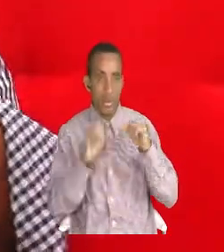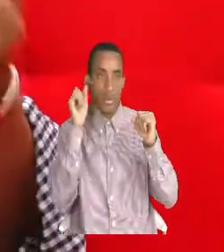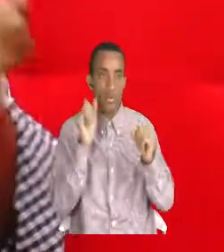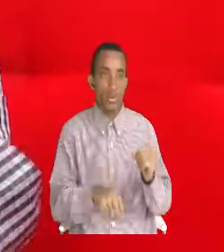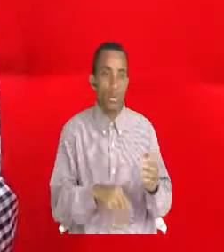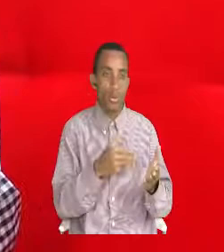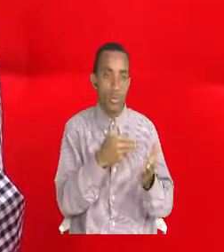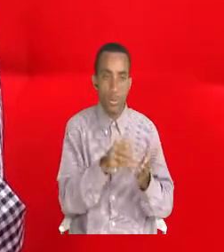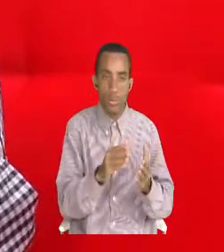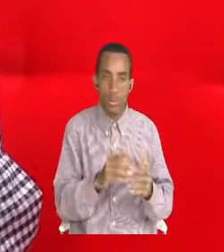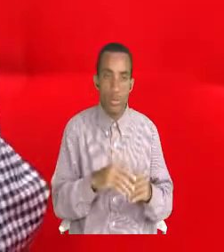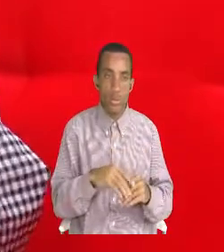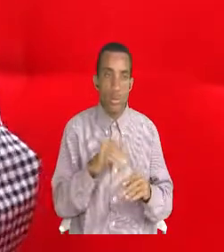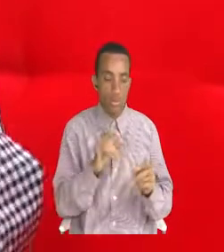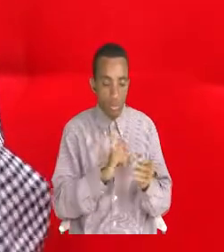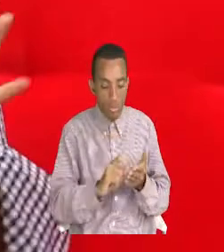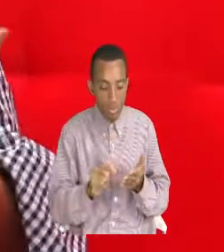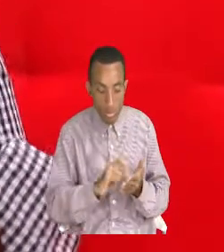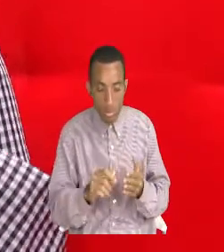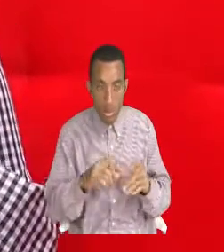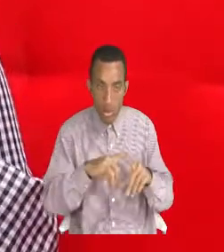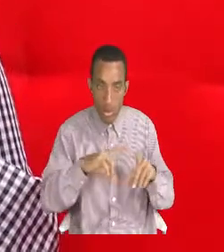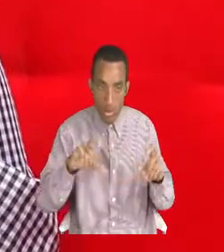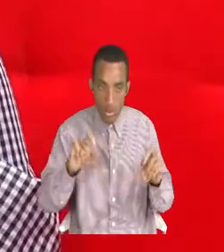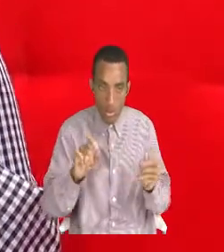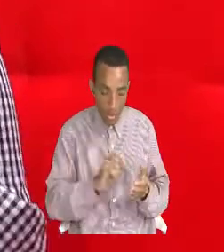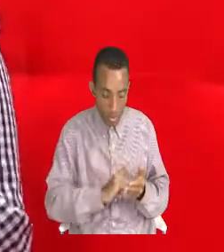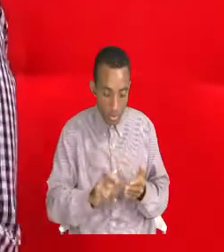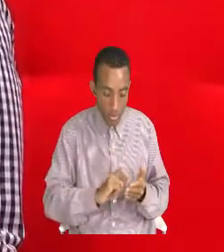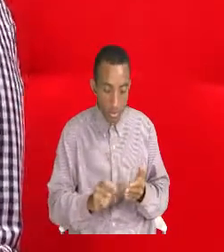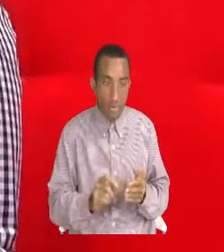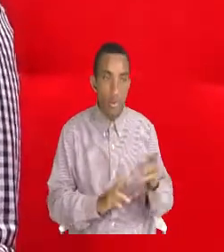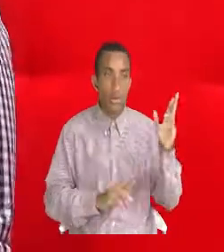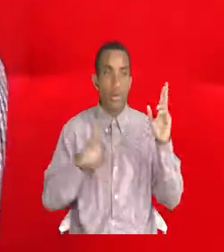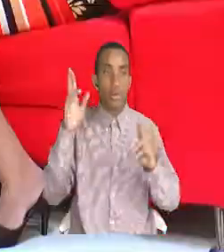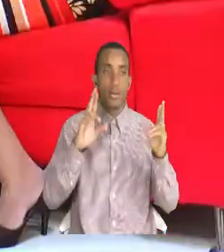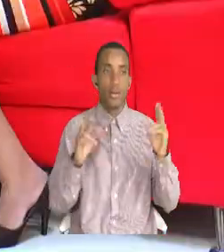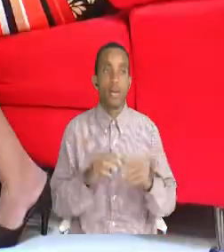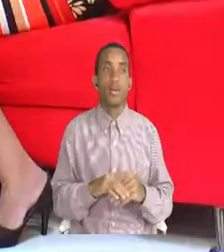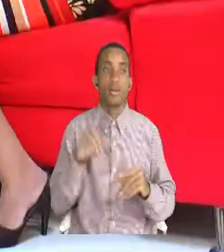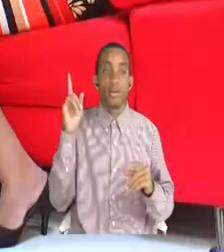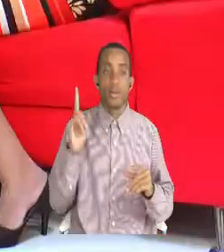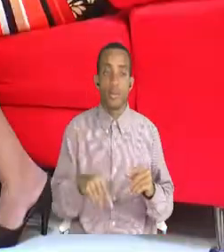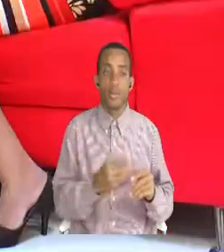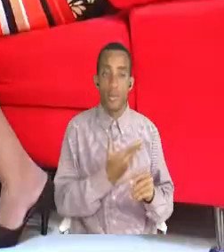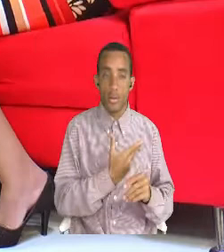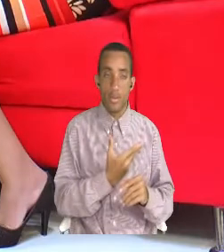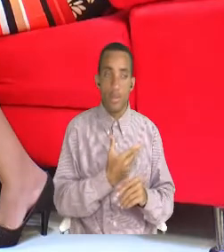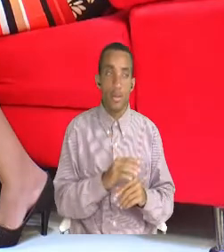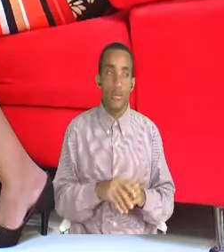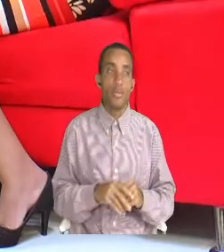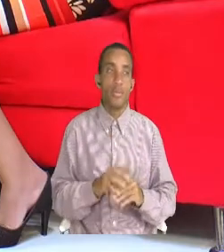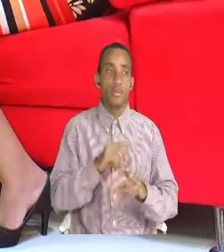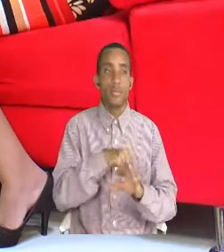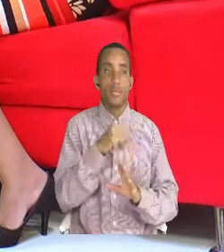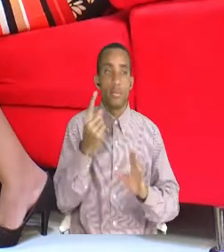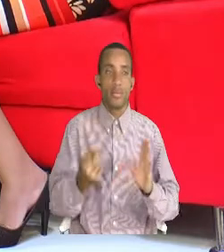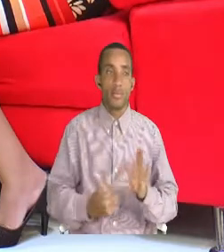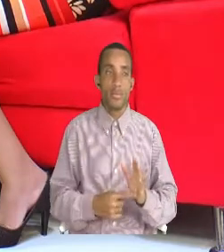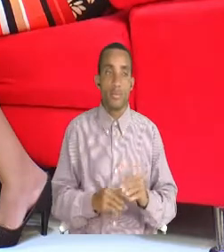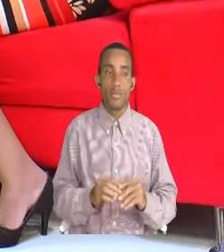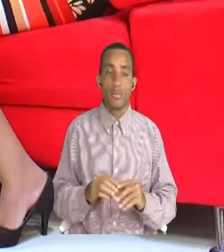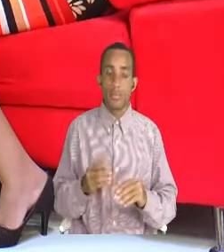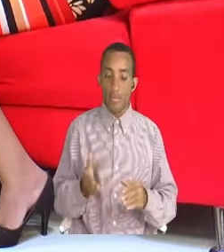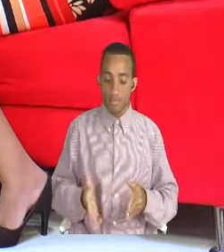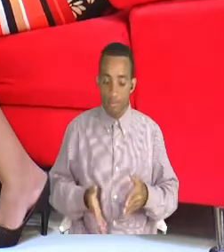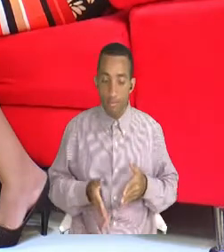comprar, llenas tu boleta y participas en la rifa de un bolso. Además que las mamás se merecen todo, ¿no? Todo, o sea, todo. va desde partiendo desde que nos dan